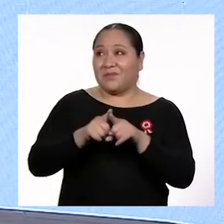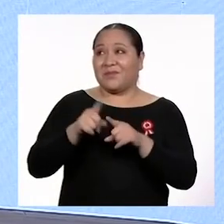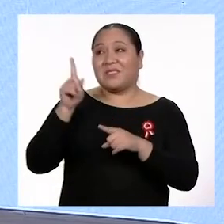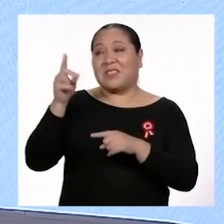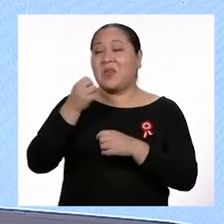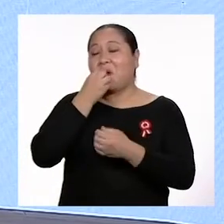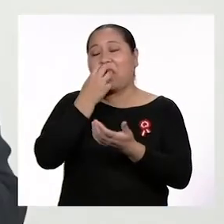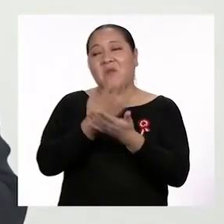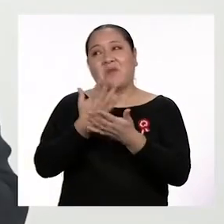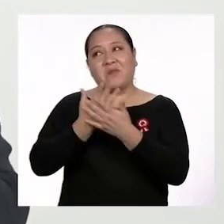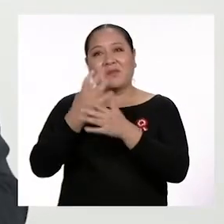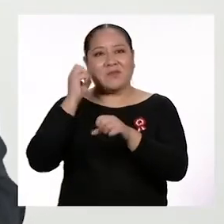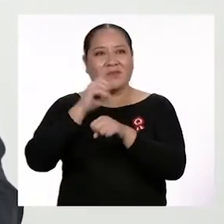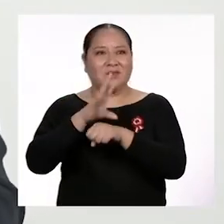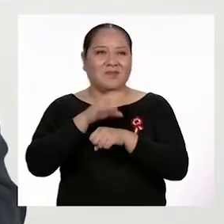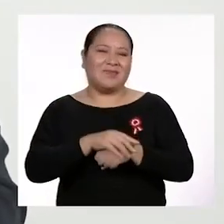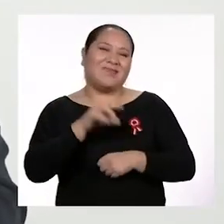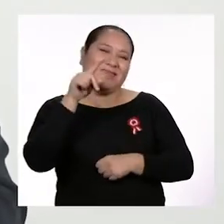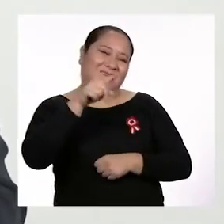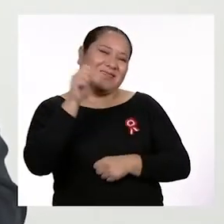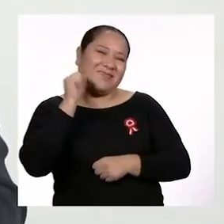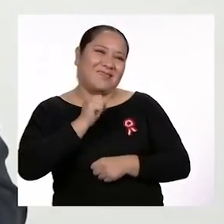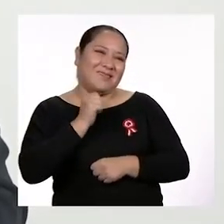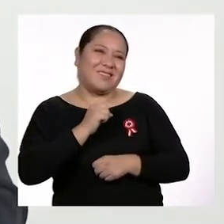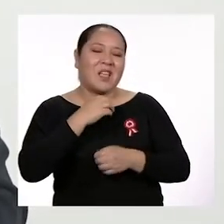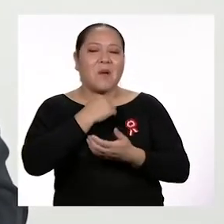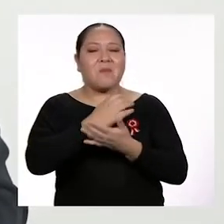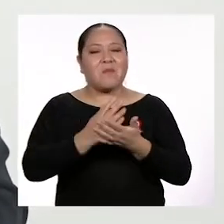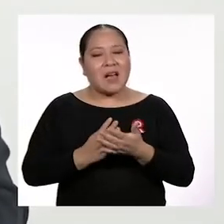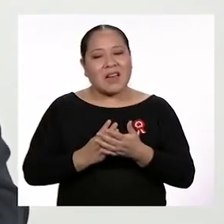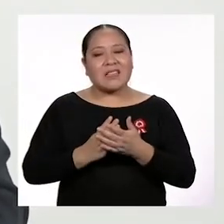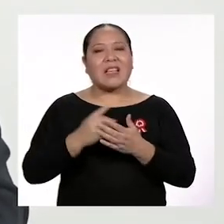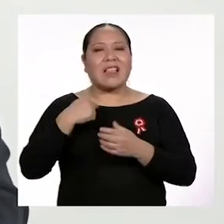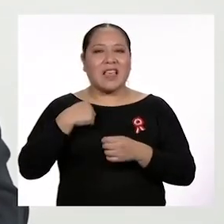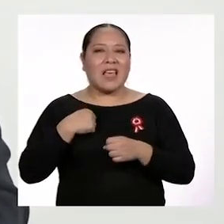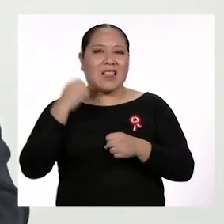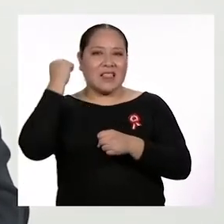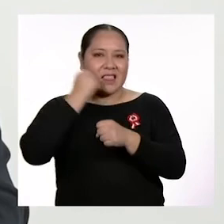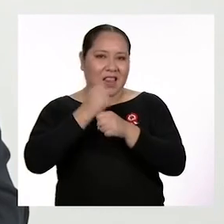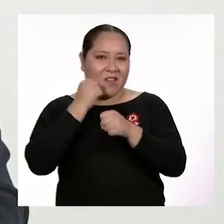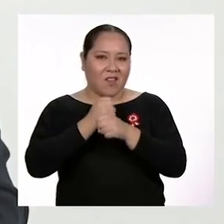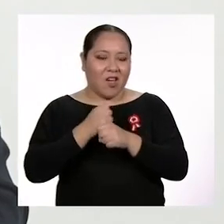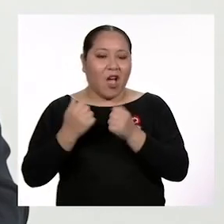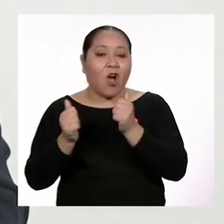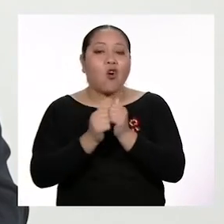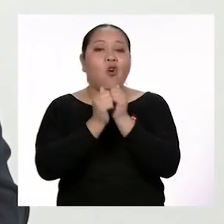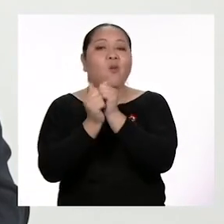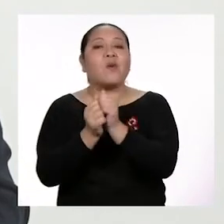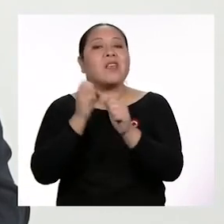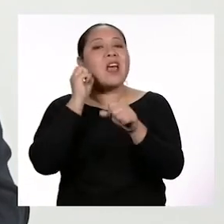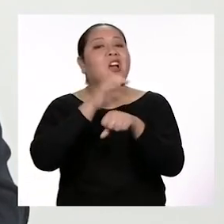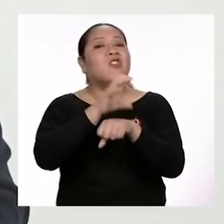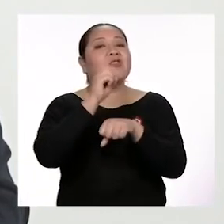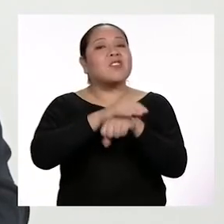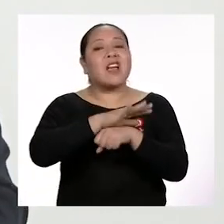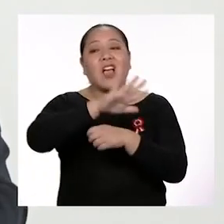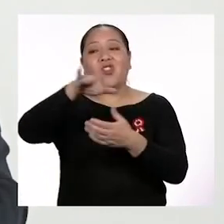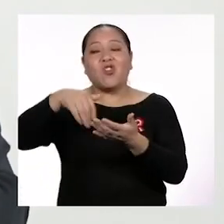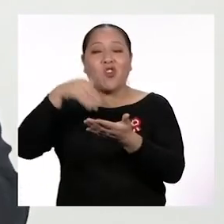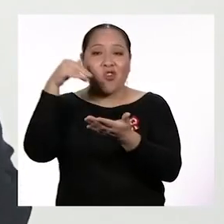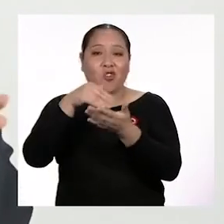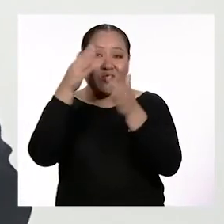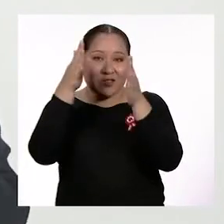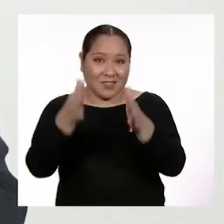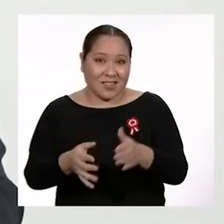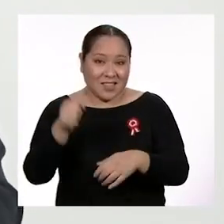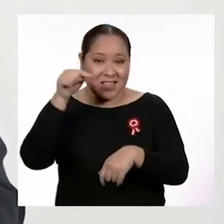buenos consejos. Eso también es parte de nuestra vocación, acompañar y aconsejar a las y los estudiantes